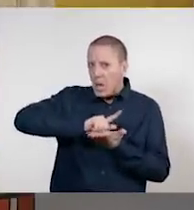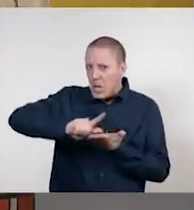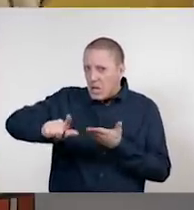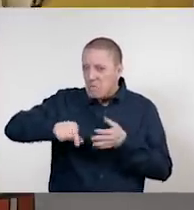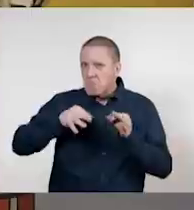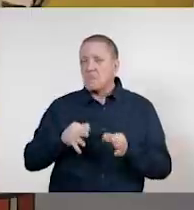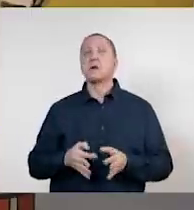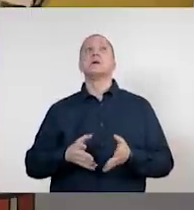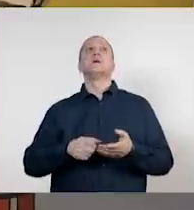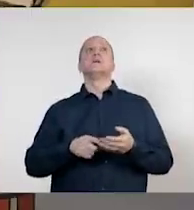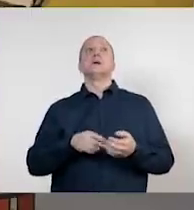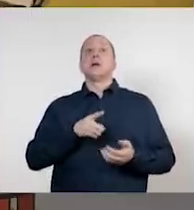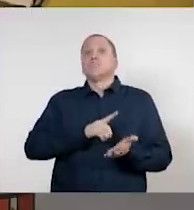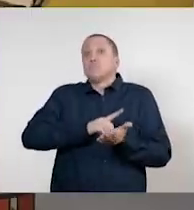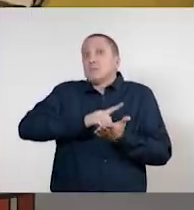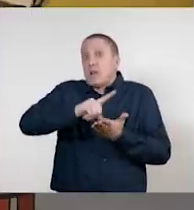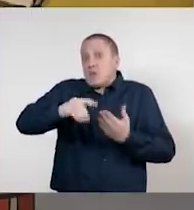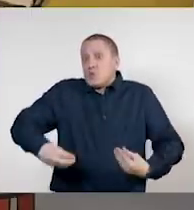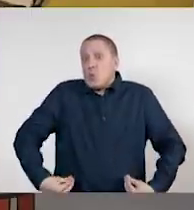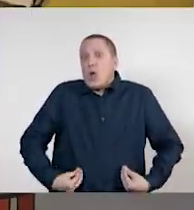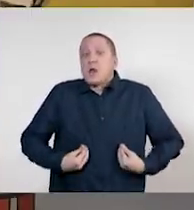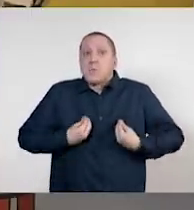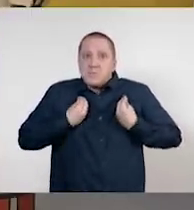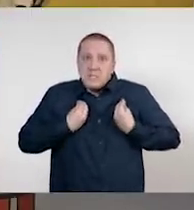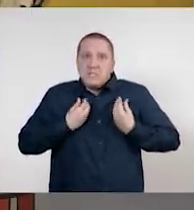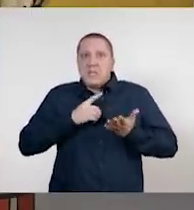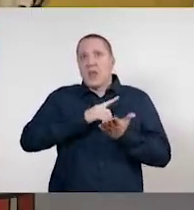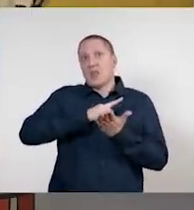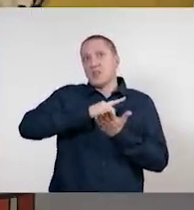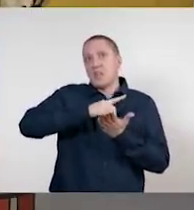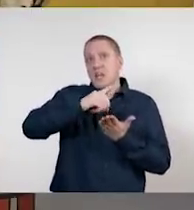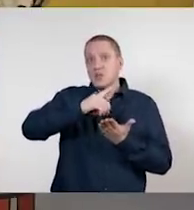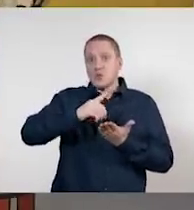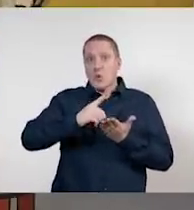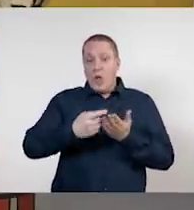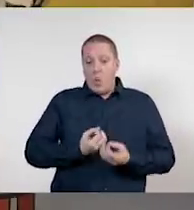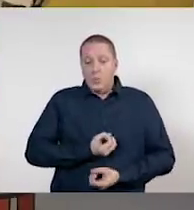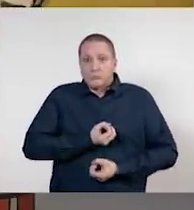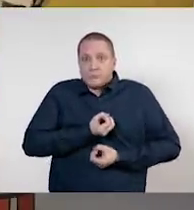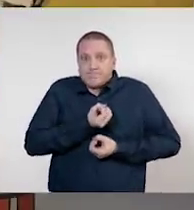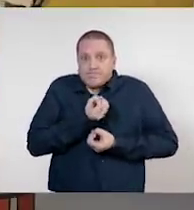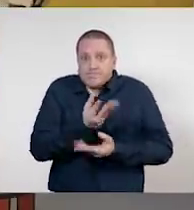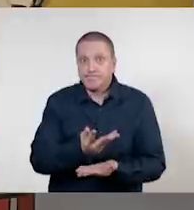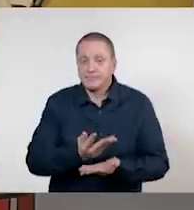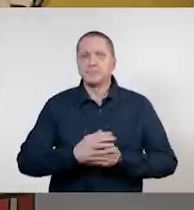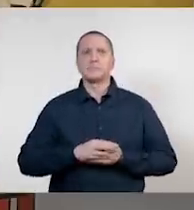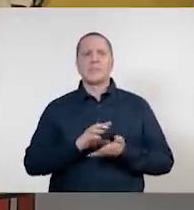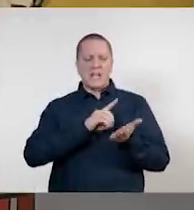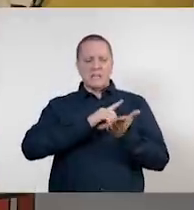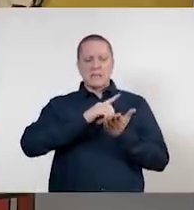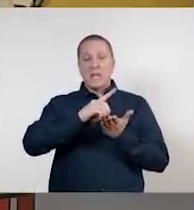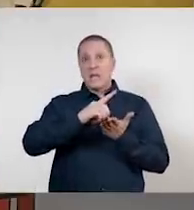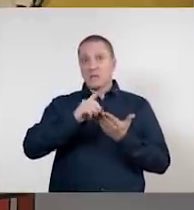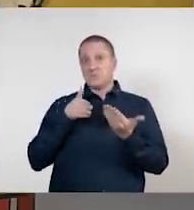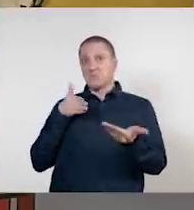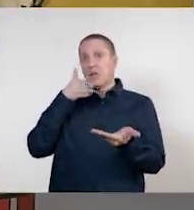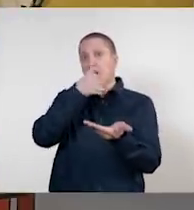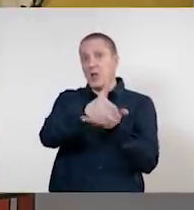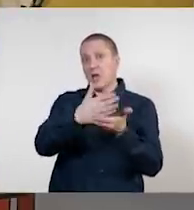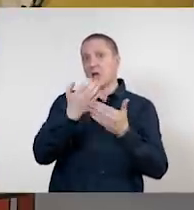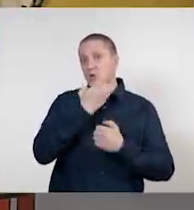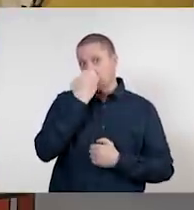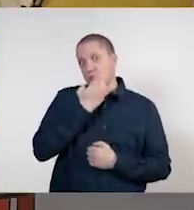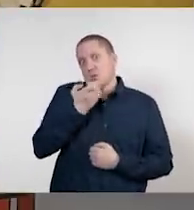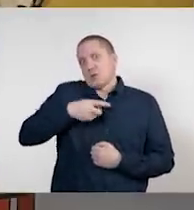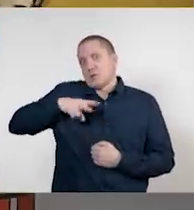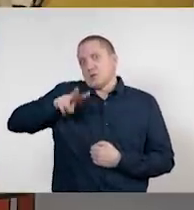potable. Derecho a la vida. Derecho a expresarnos libremente. Derecho a asistir a la